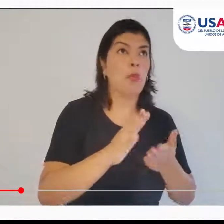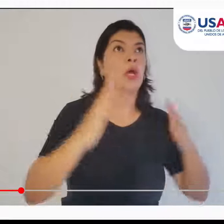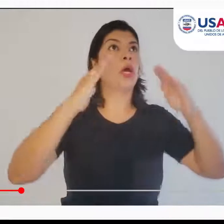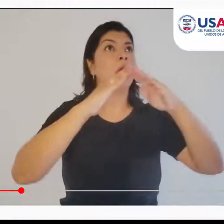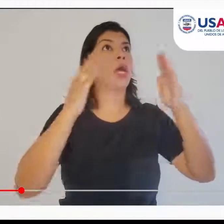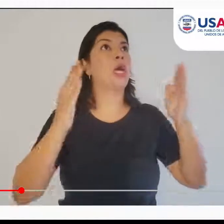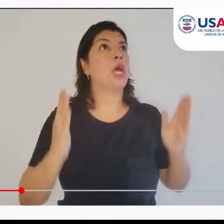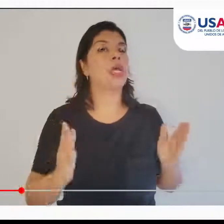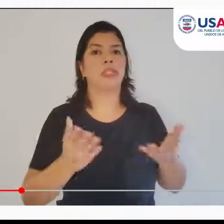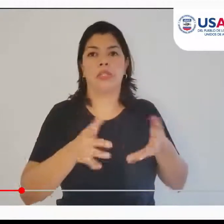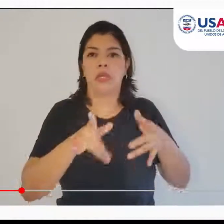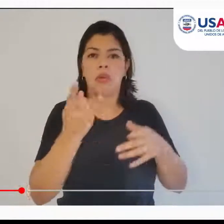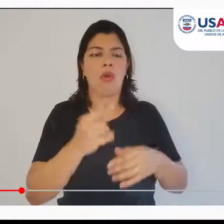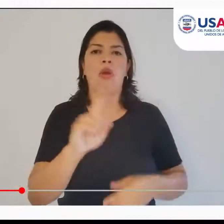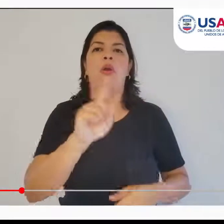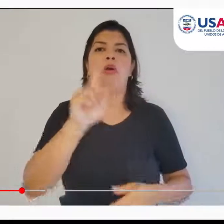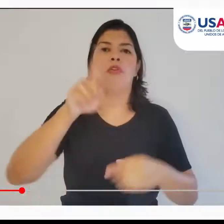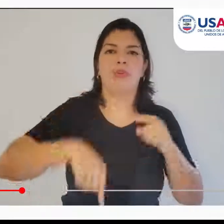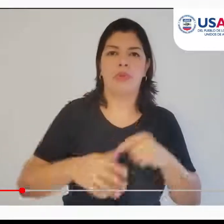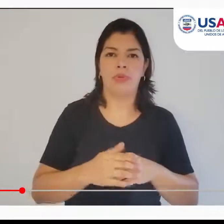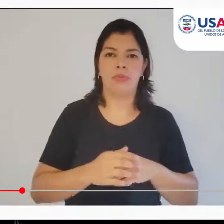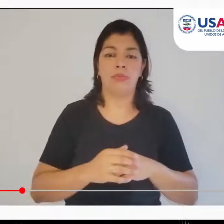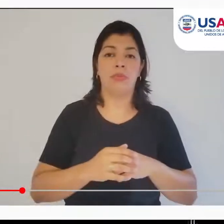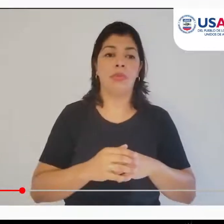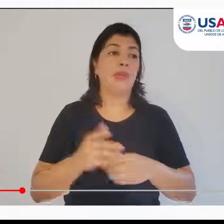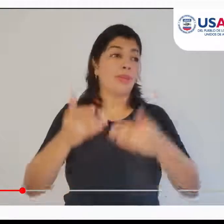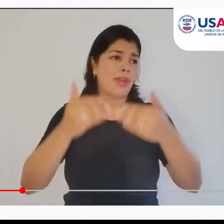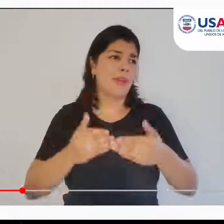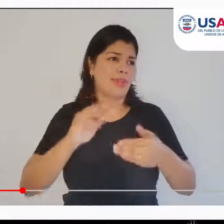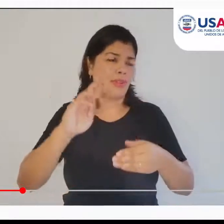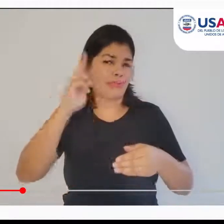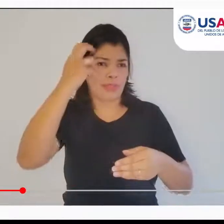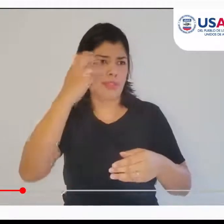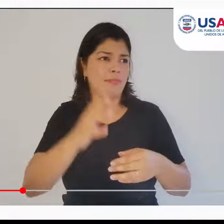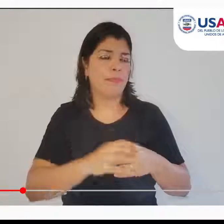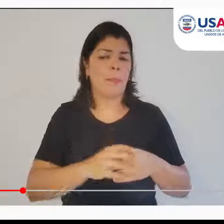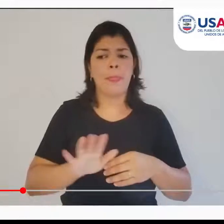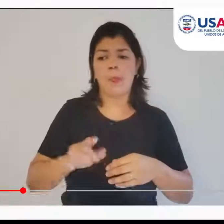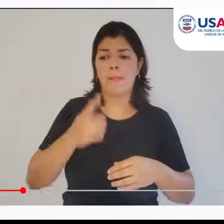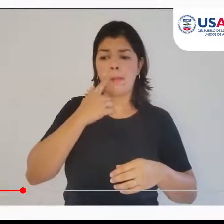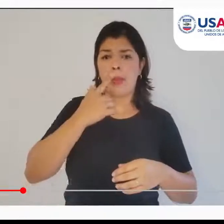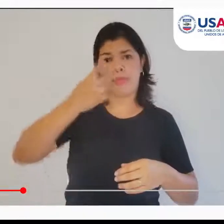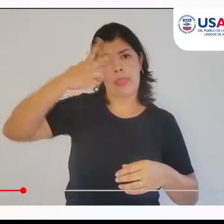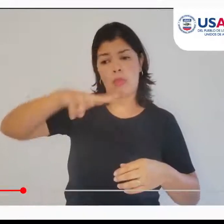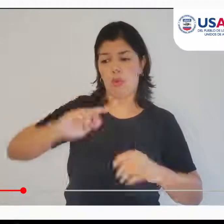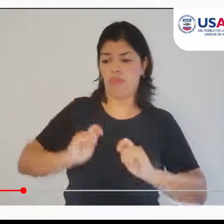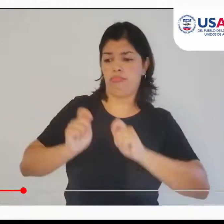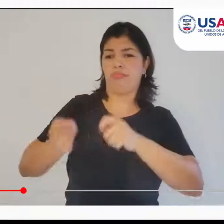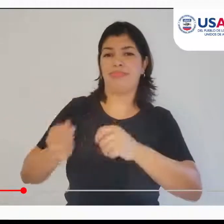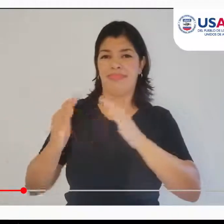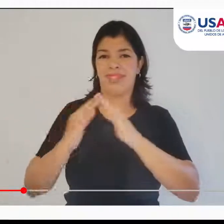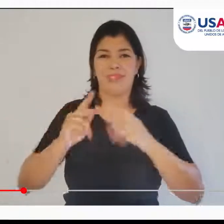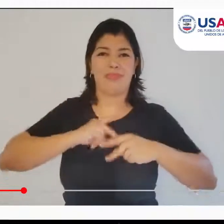discapacidad, y volviendo al caso de la discapacidad intelectual, de pronto heredaba algún bien, la familia decía, no, él no tiene la capacidad